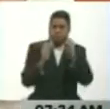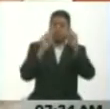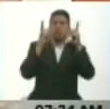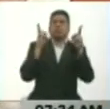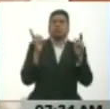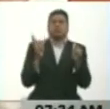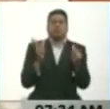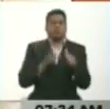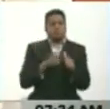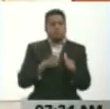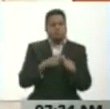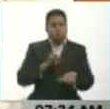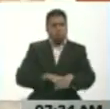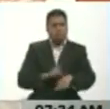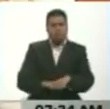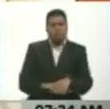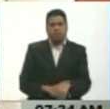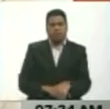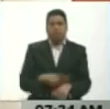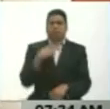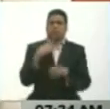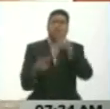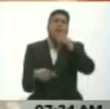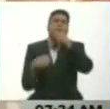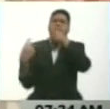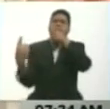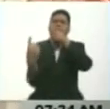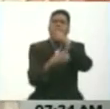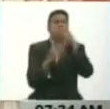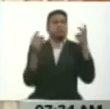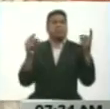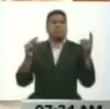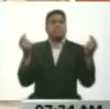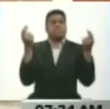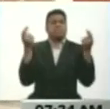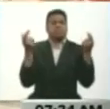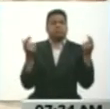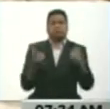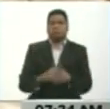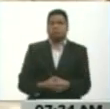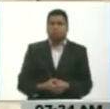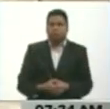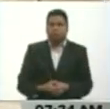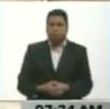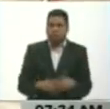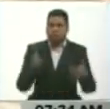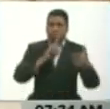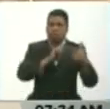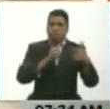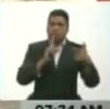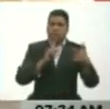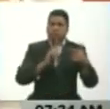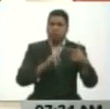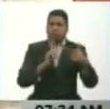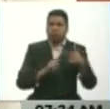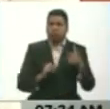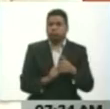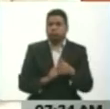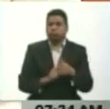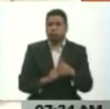un primer momento, declaran a los medios de comunicación y se desaparecen, y luego dejan a quienes